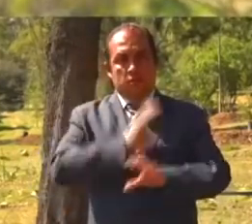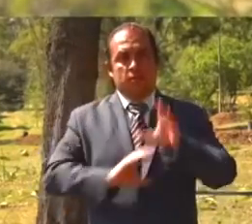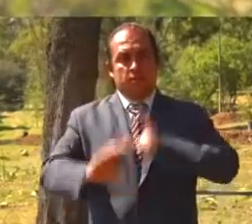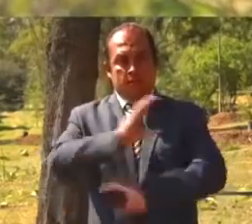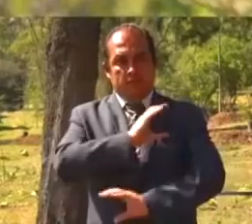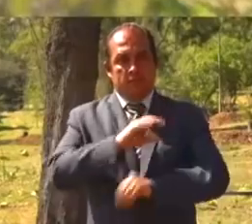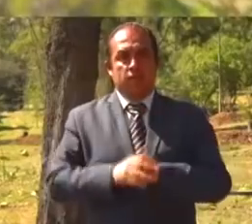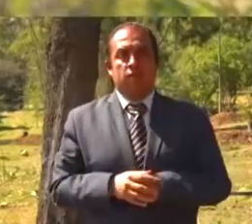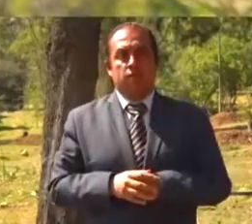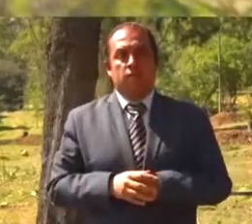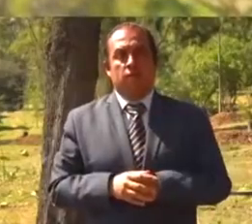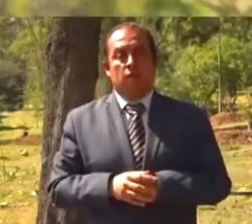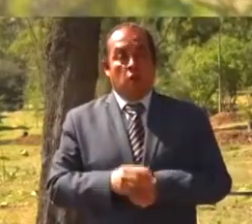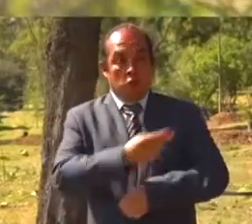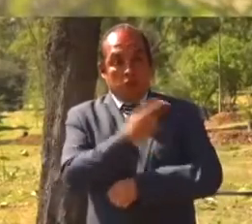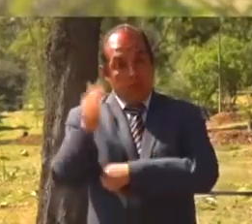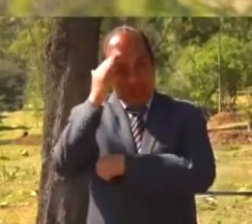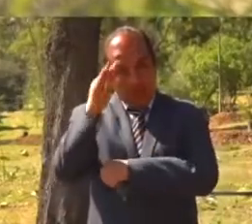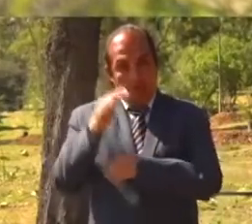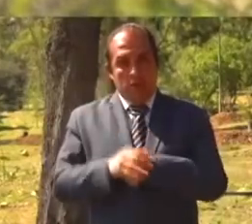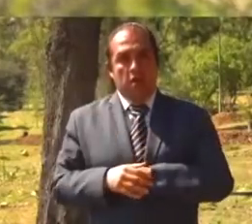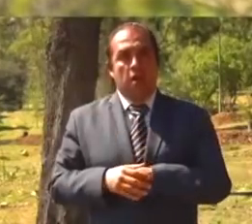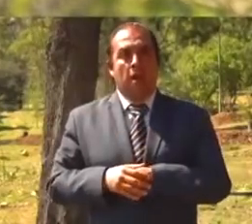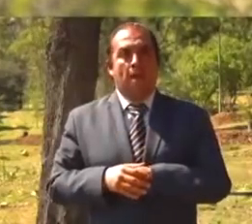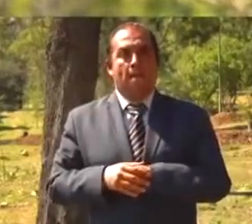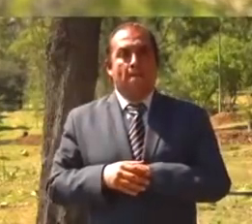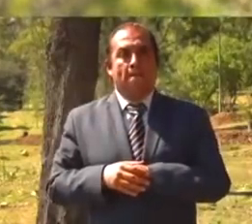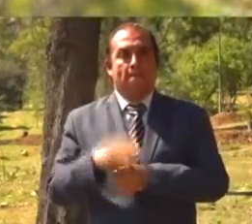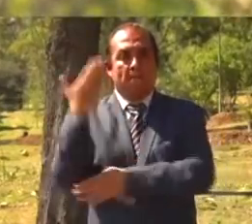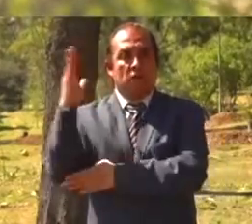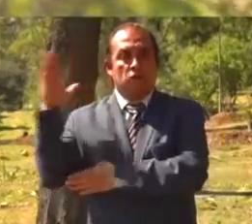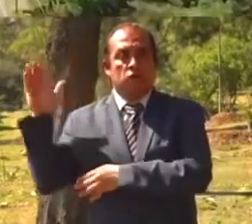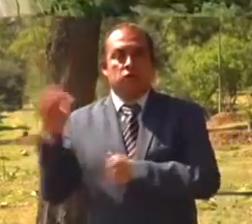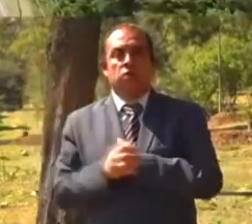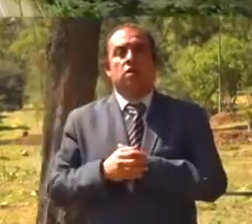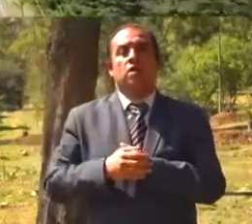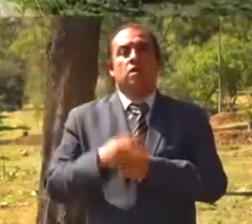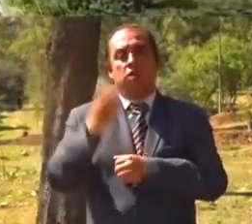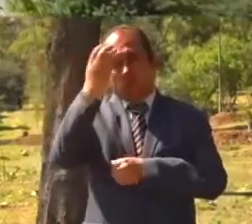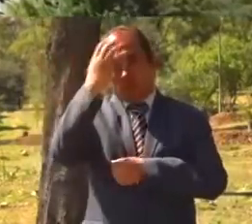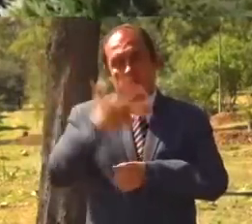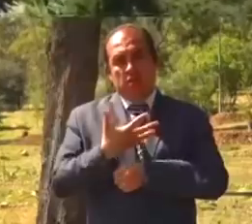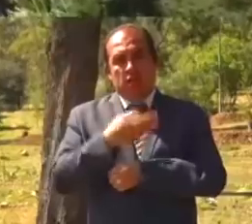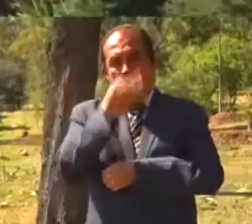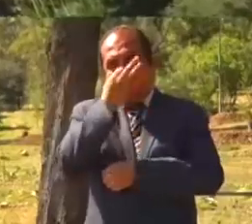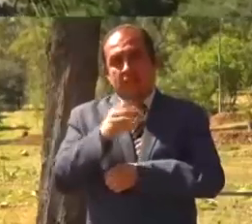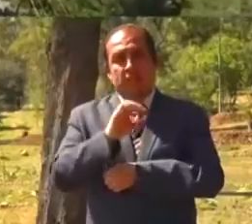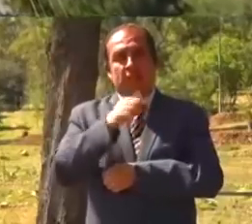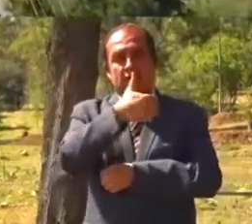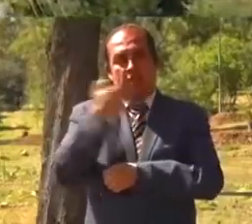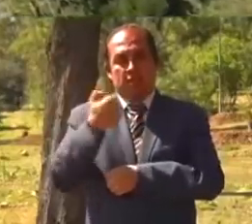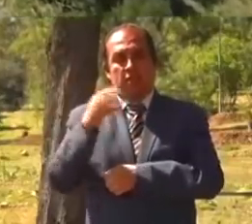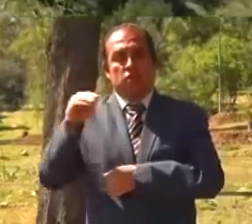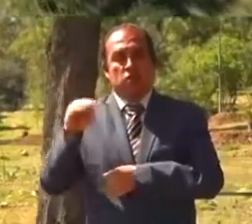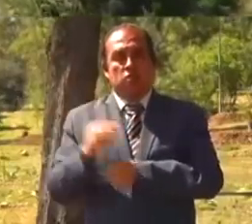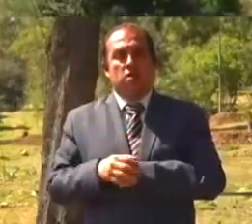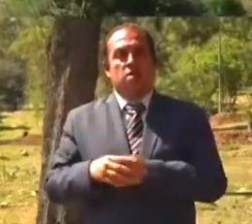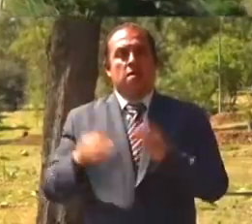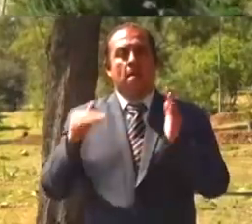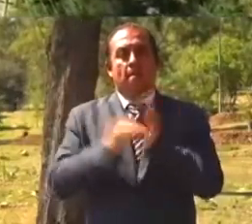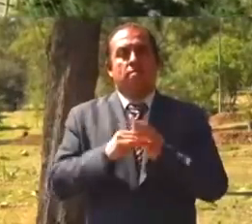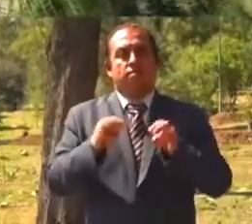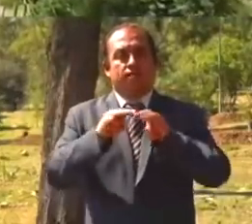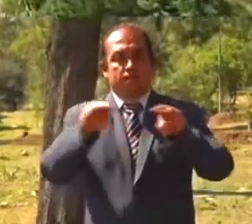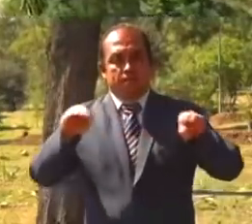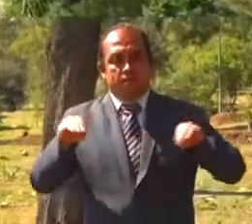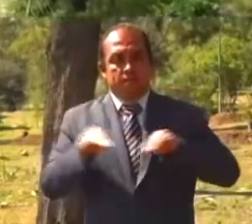Sheinbaum. Como saben, el bosque de Chapultepec tiene casi 690 hectáreas en sus tres secciones. Esta sección